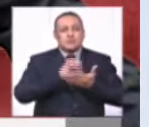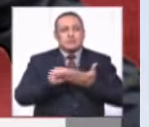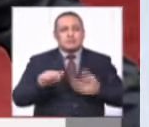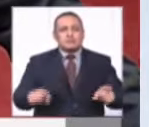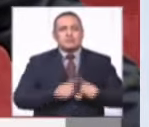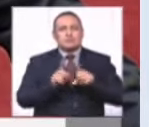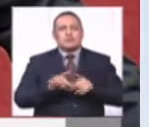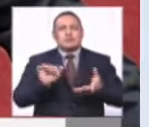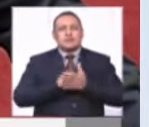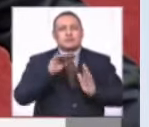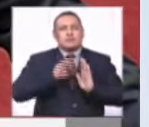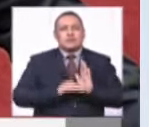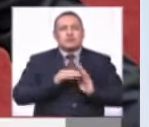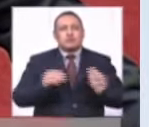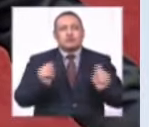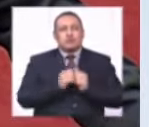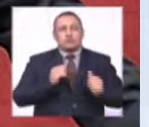está por